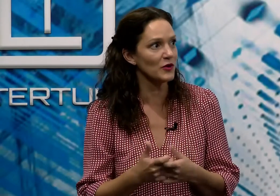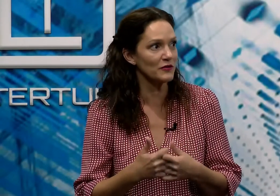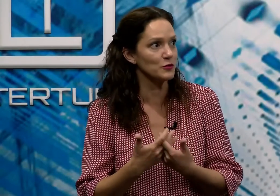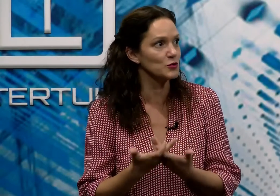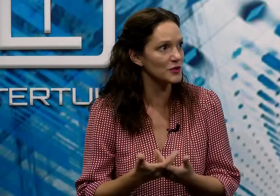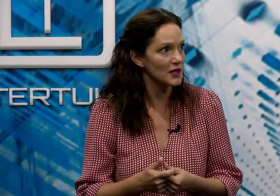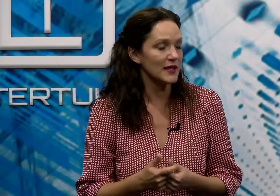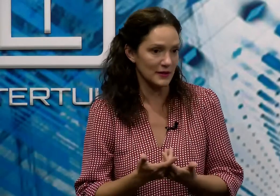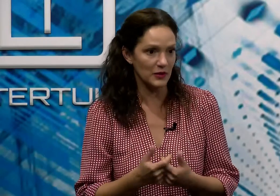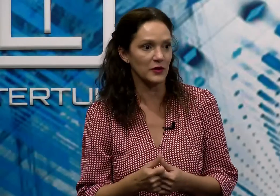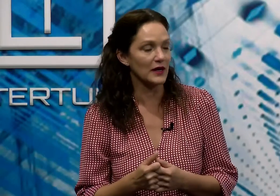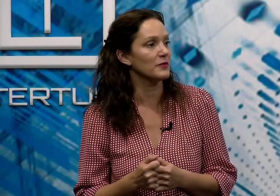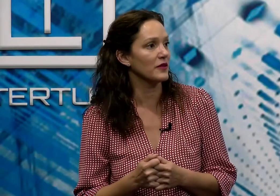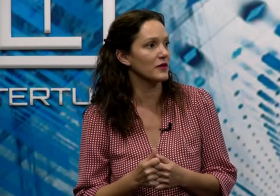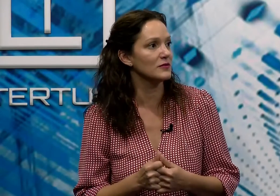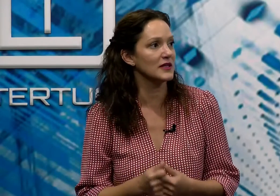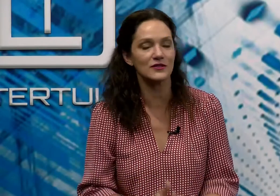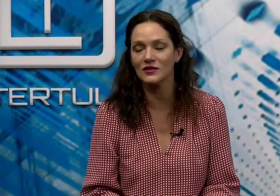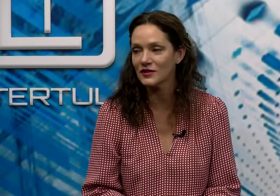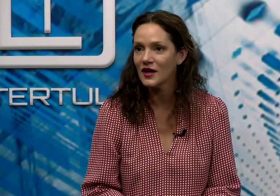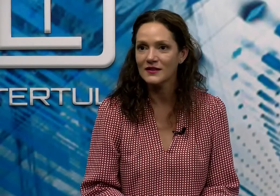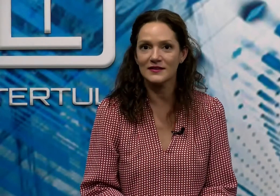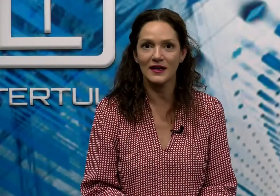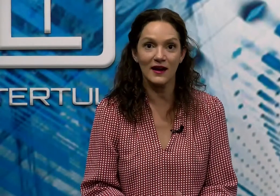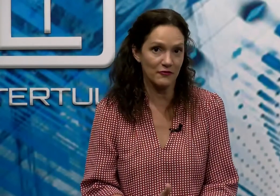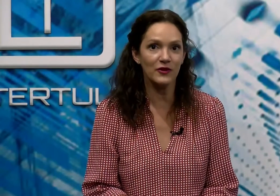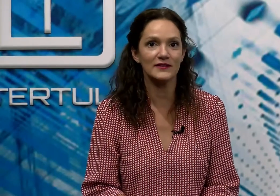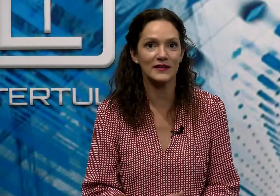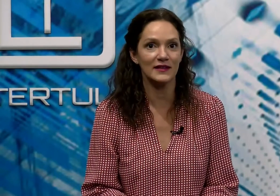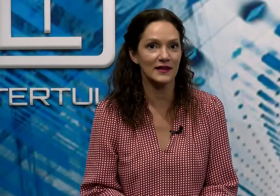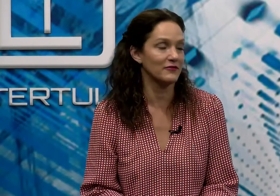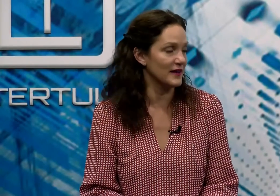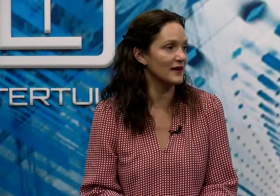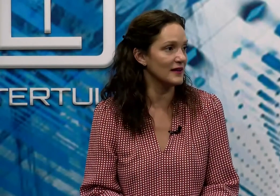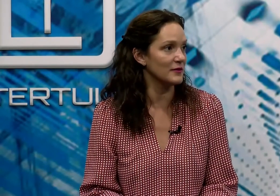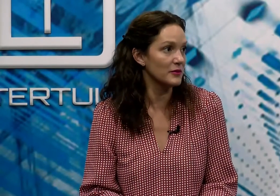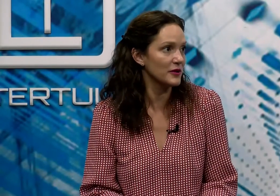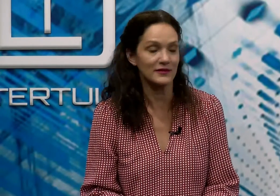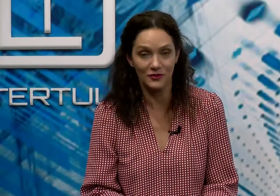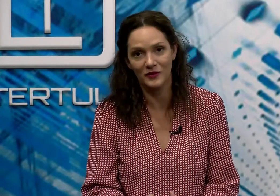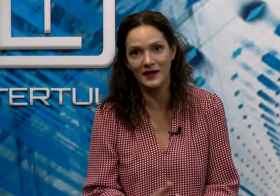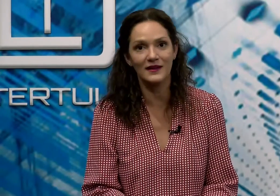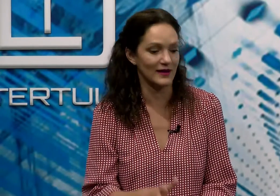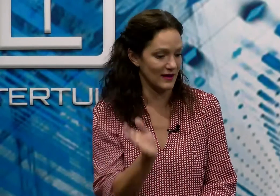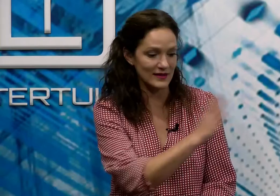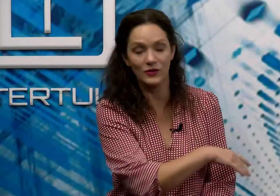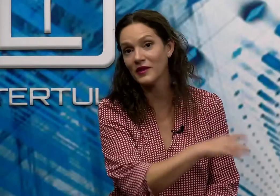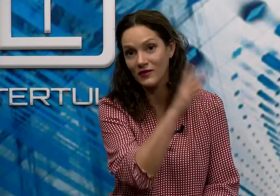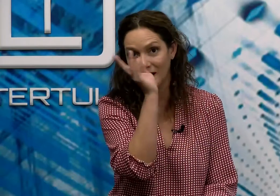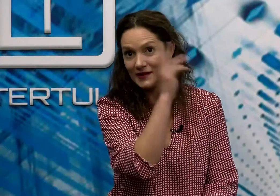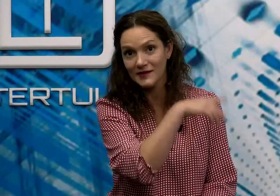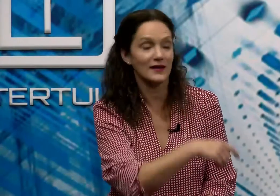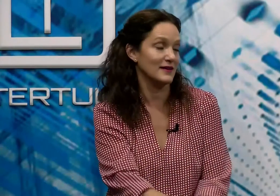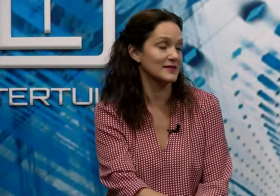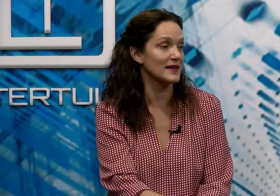un temor futuro, y bueno, pues que los medios de comunicación se hagan fuertes y al final no dejen que esos